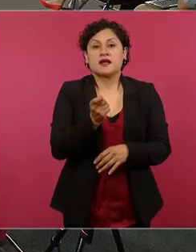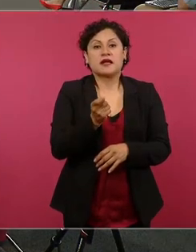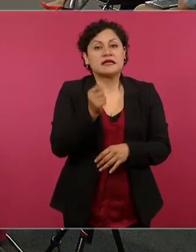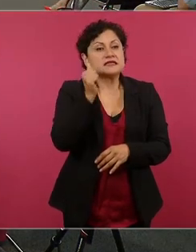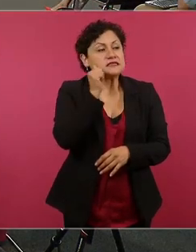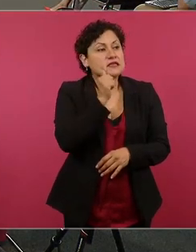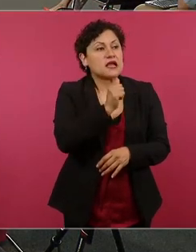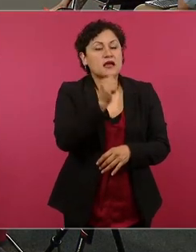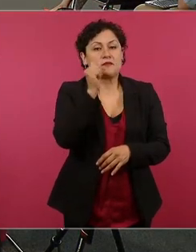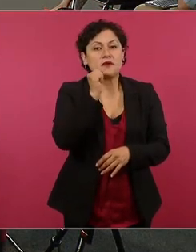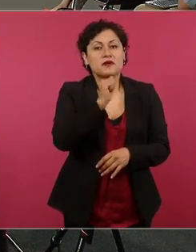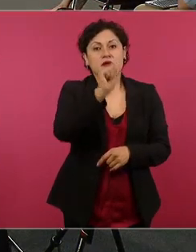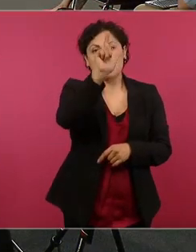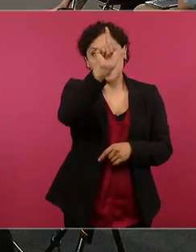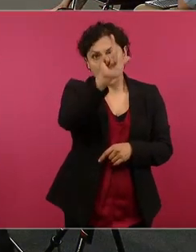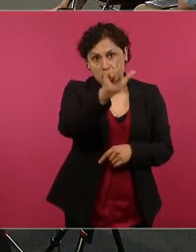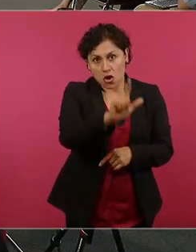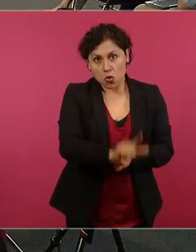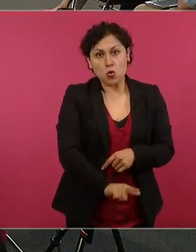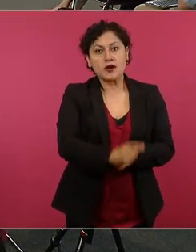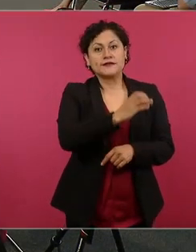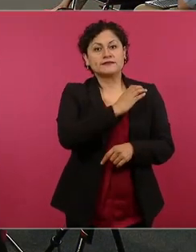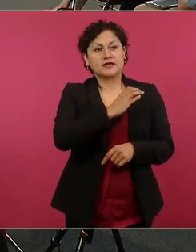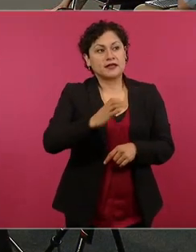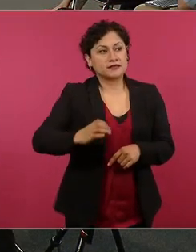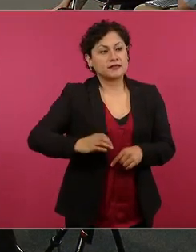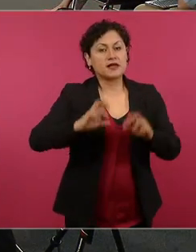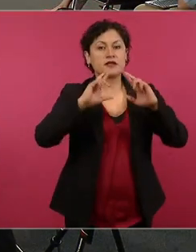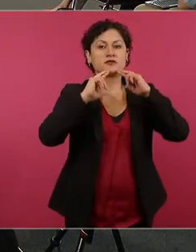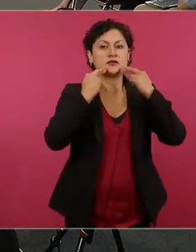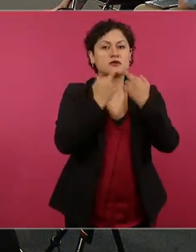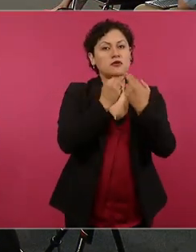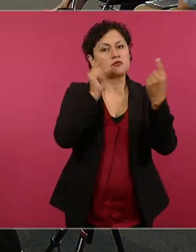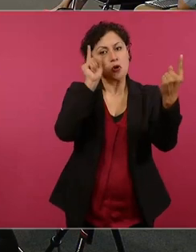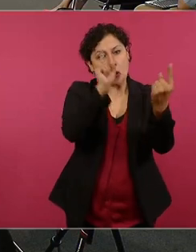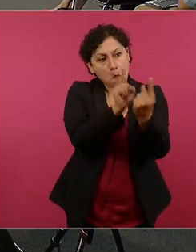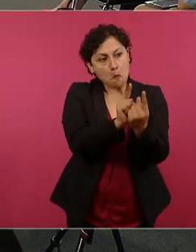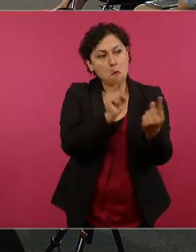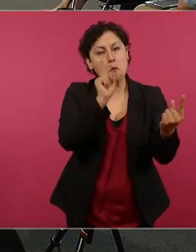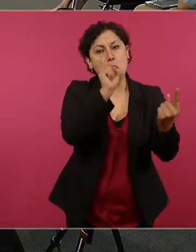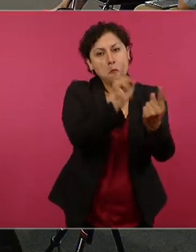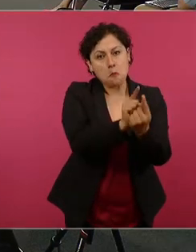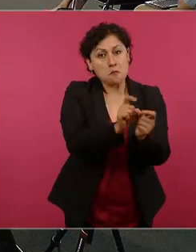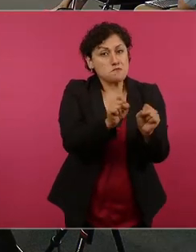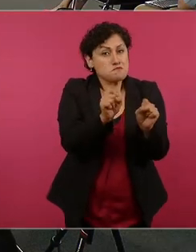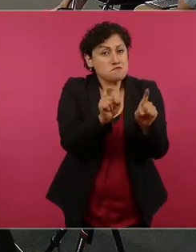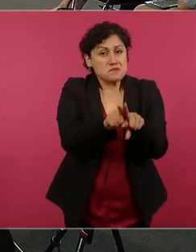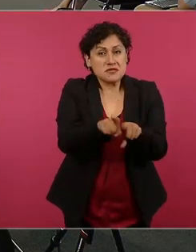Pinos, y desde Los Pinos salía toda la guerra sucia,